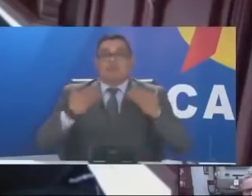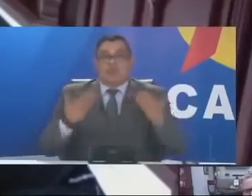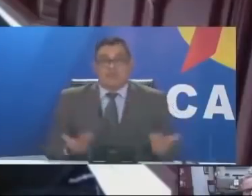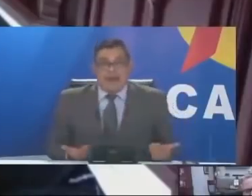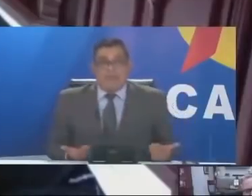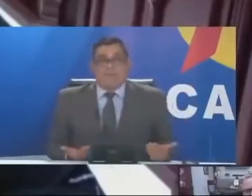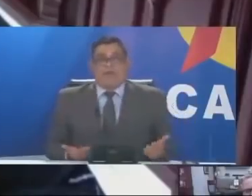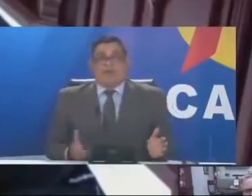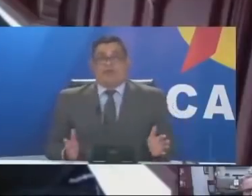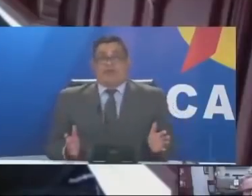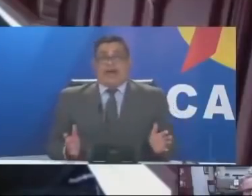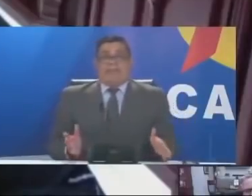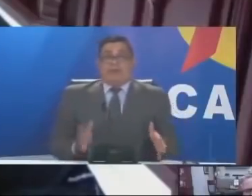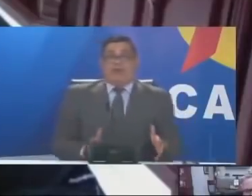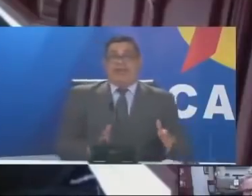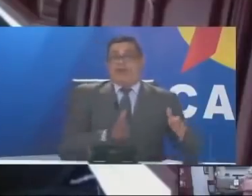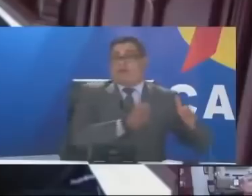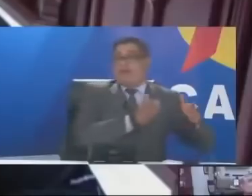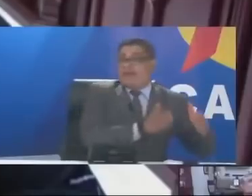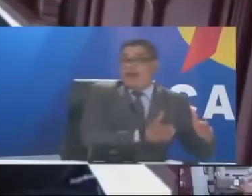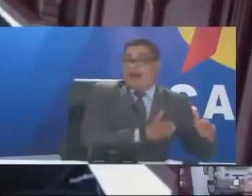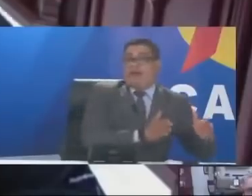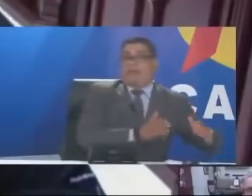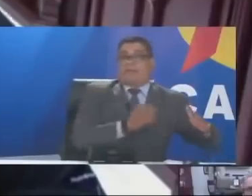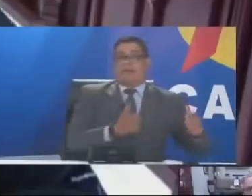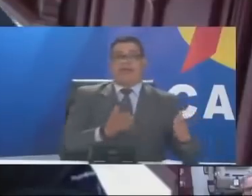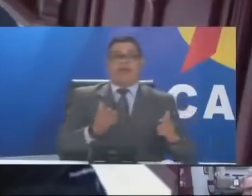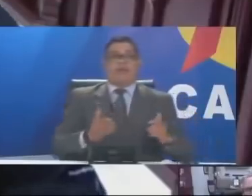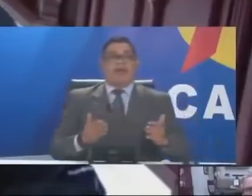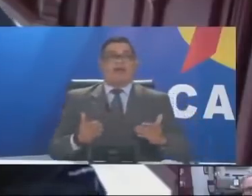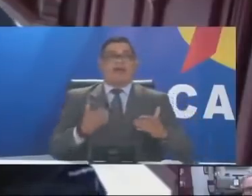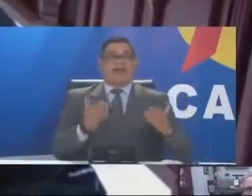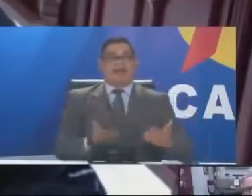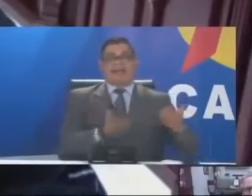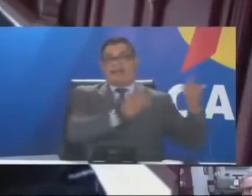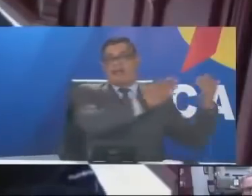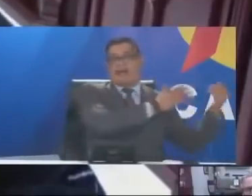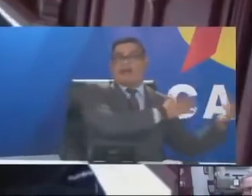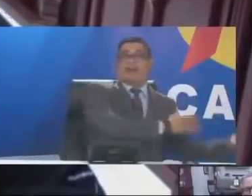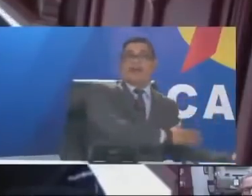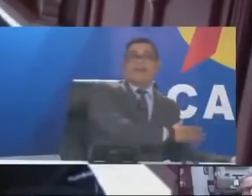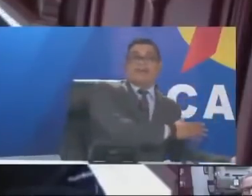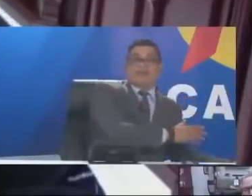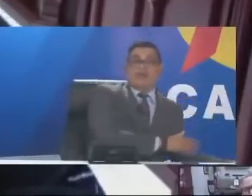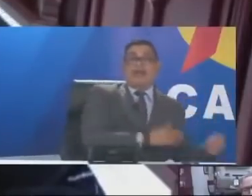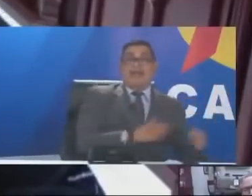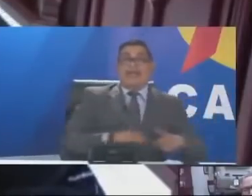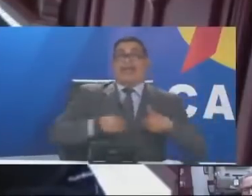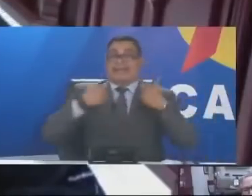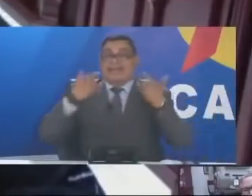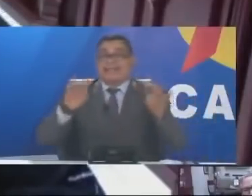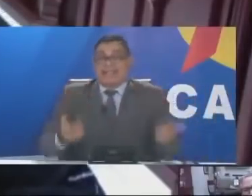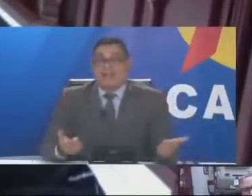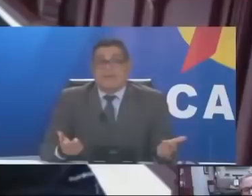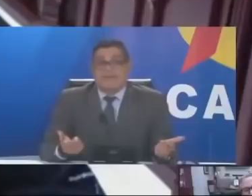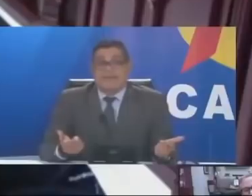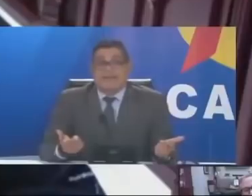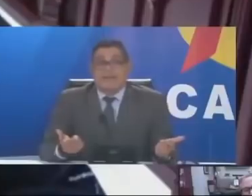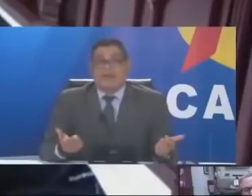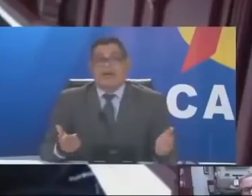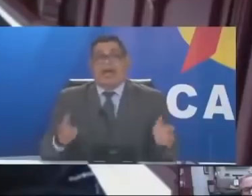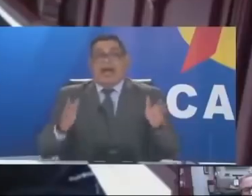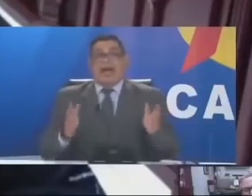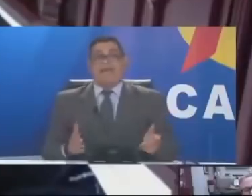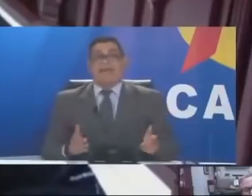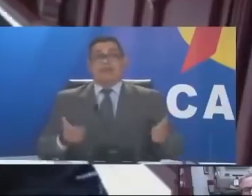para un ser humano hay personas que lo celebraron hay otras personas que compraron las casas que se dieron en otras administraciones y las casas que está dando el presidente